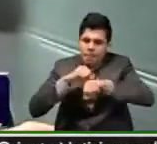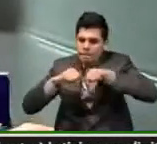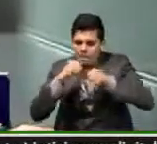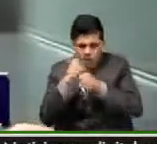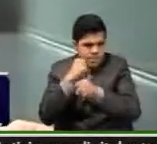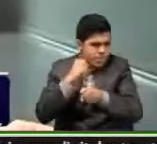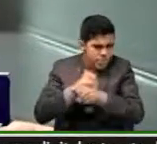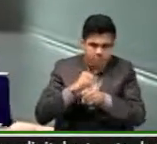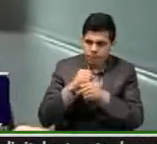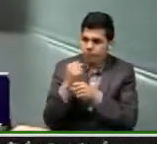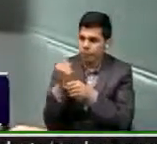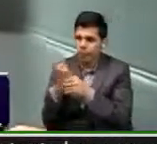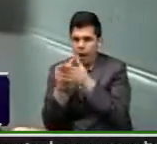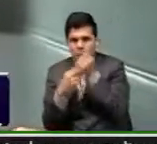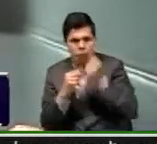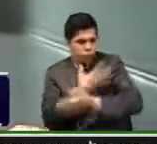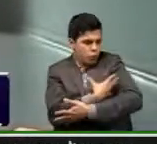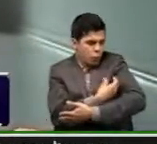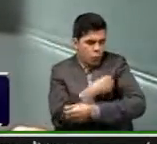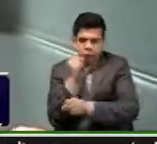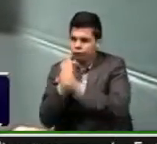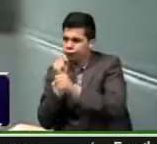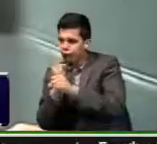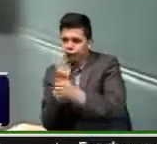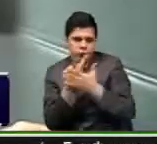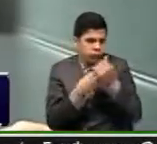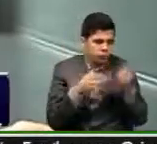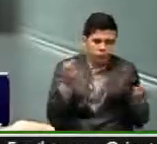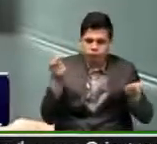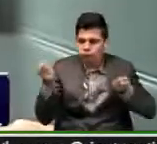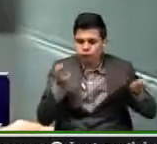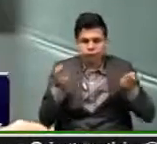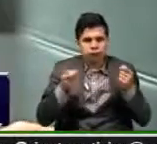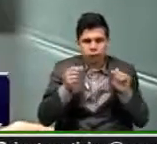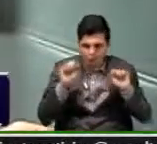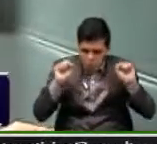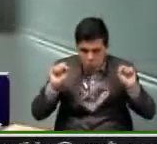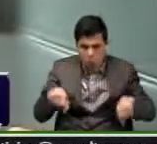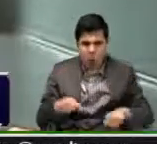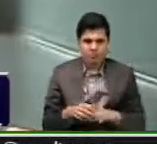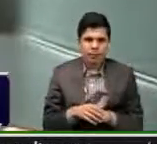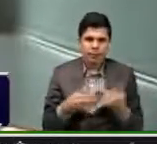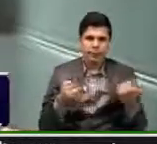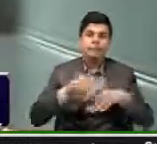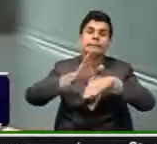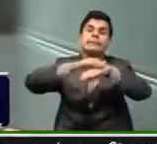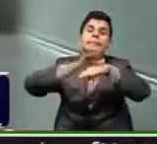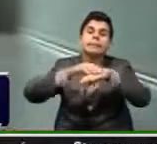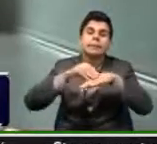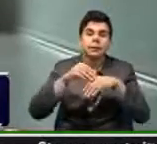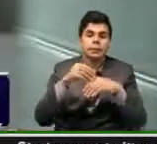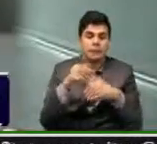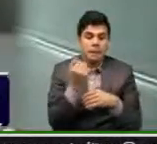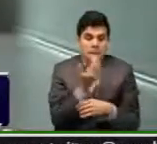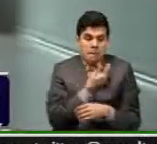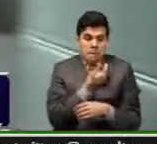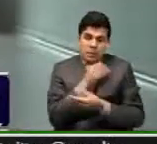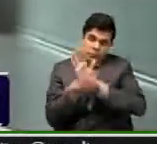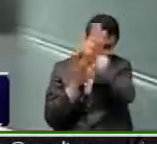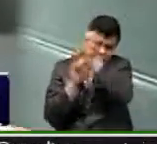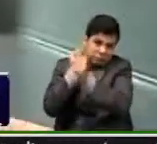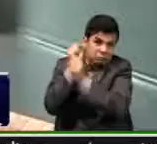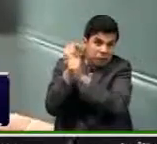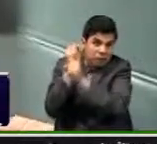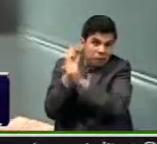logremos que sea posible con base en esto se trabaja en lo que es que las madres amamanten sus hijos